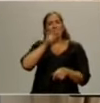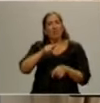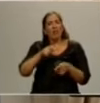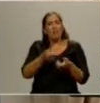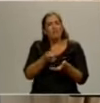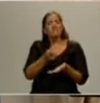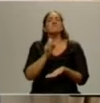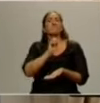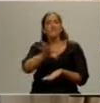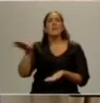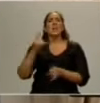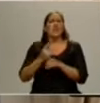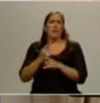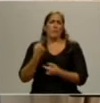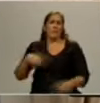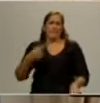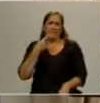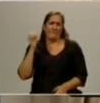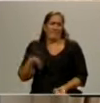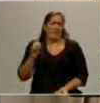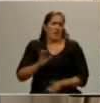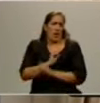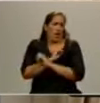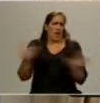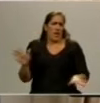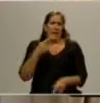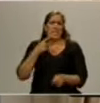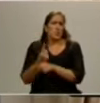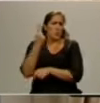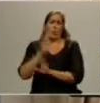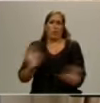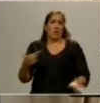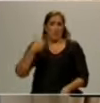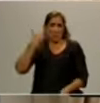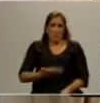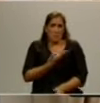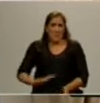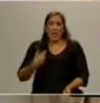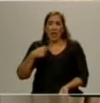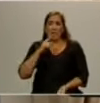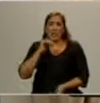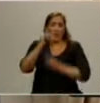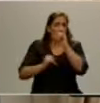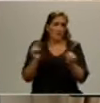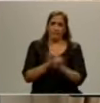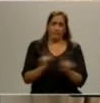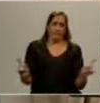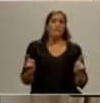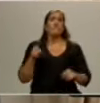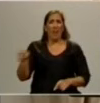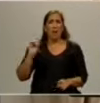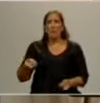insultos. Groserías e insultos que no voy a reproducir porque es impropio de una presidenta, pero esos insultos,